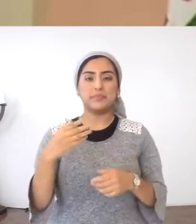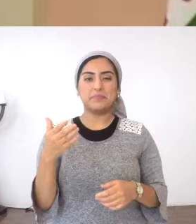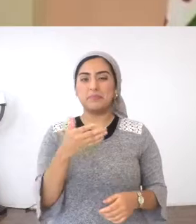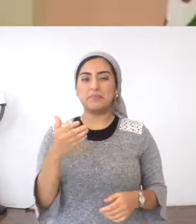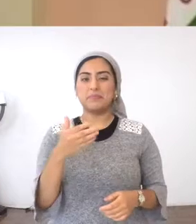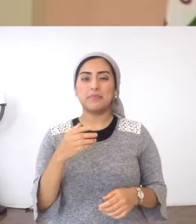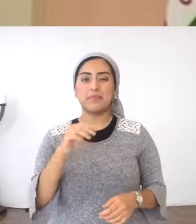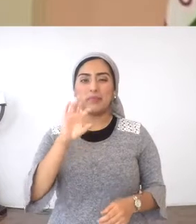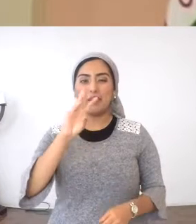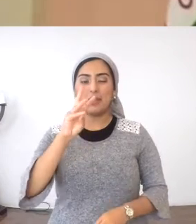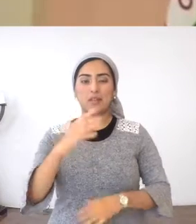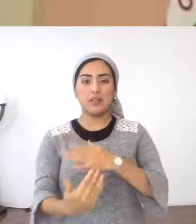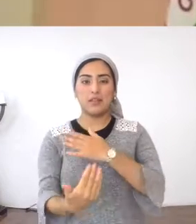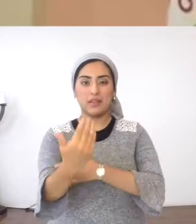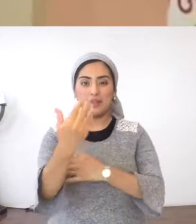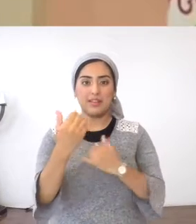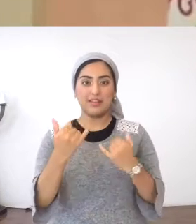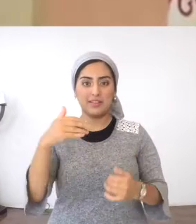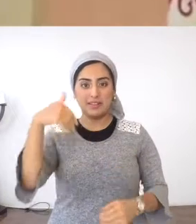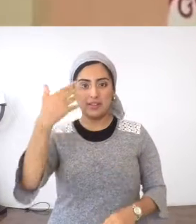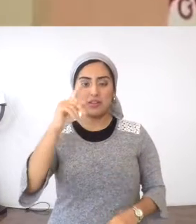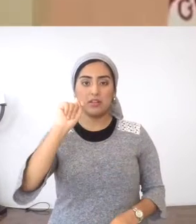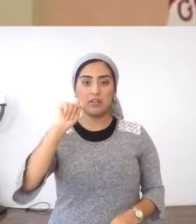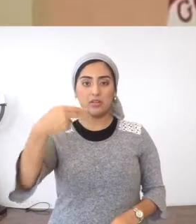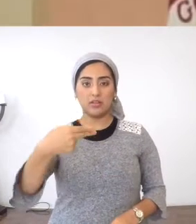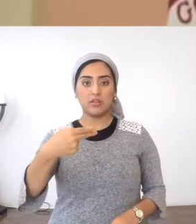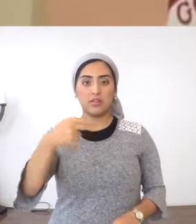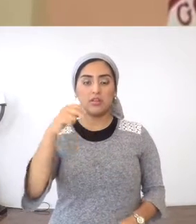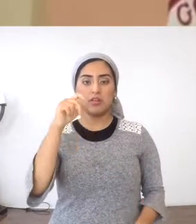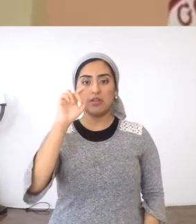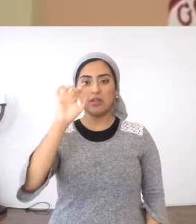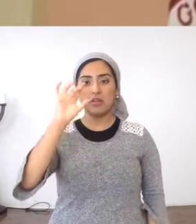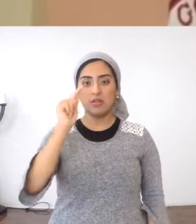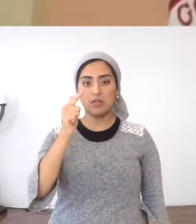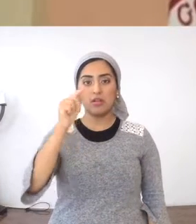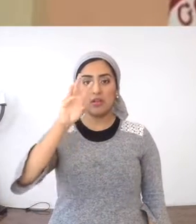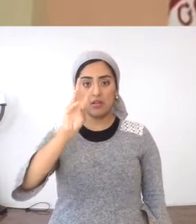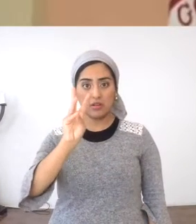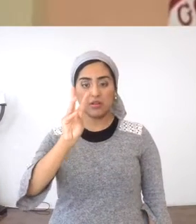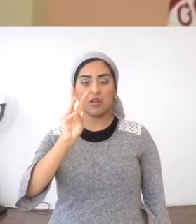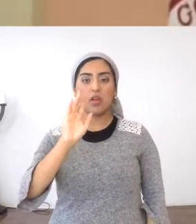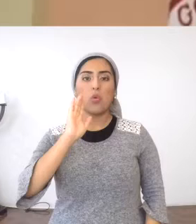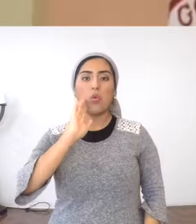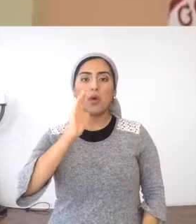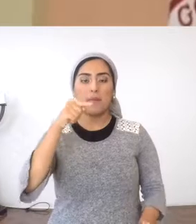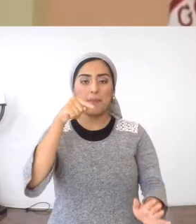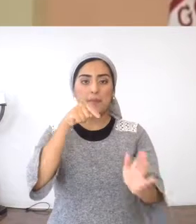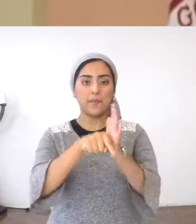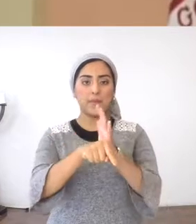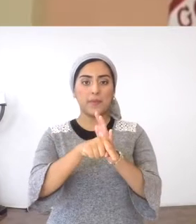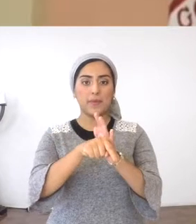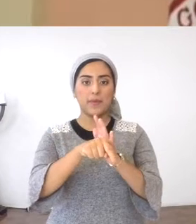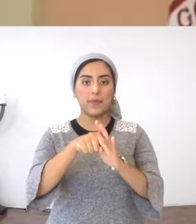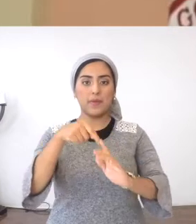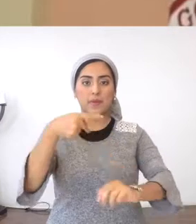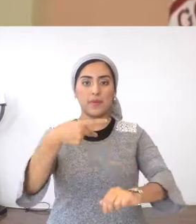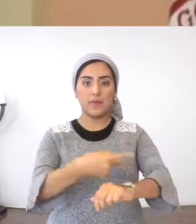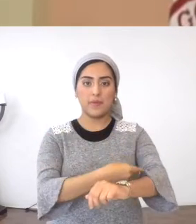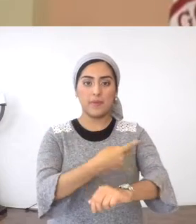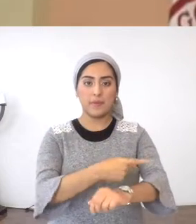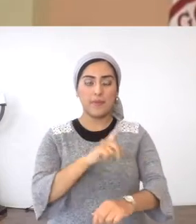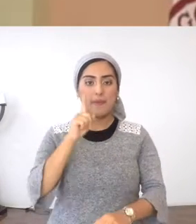Más o menos a las 3 de la mañana de este próximo jueves 26 Se va a sacrificar un cordero